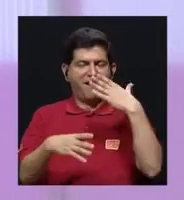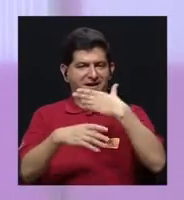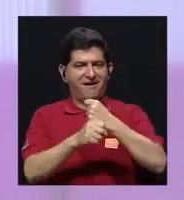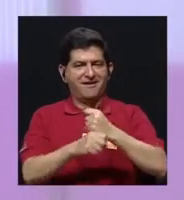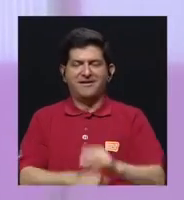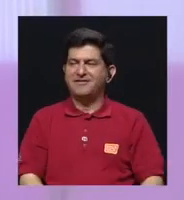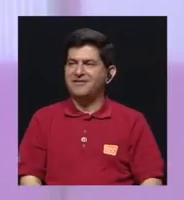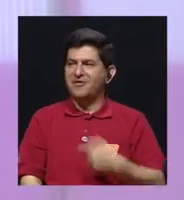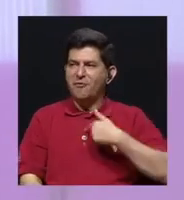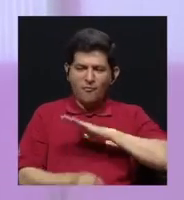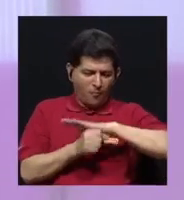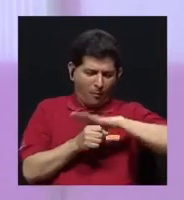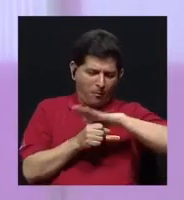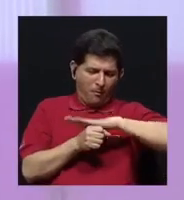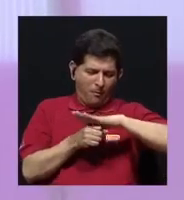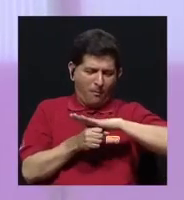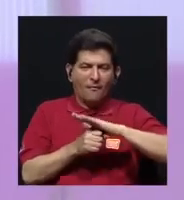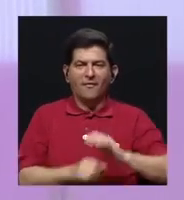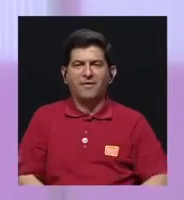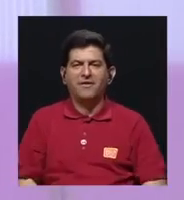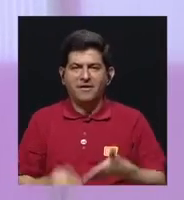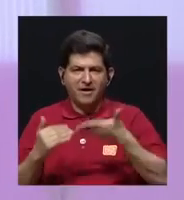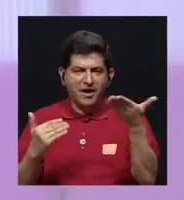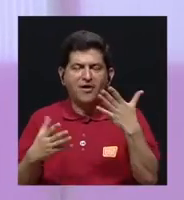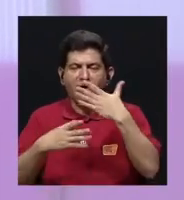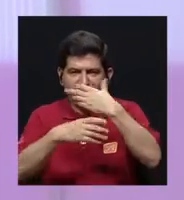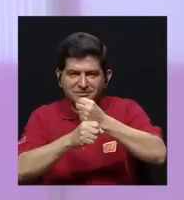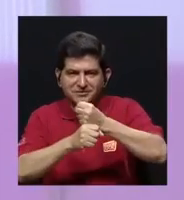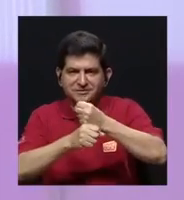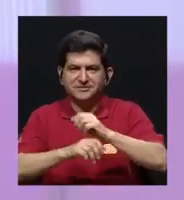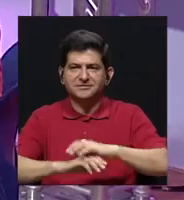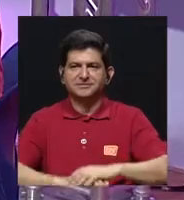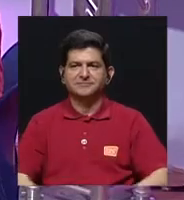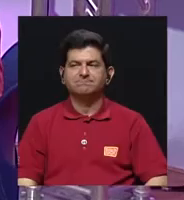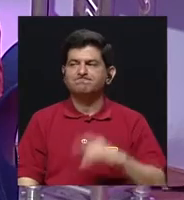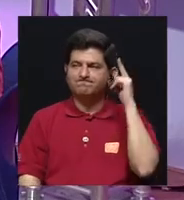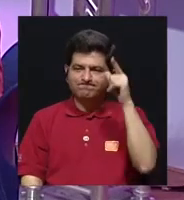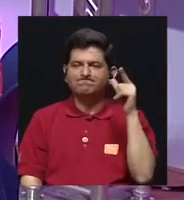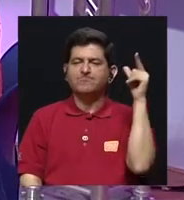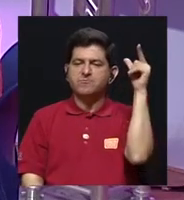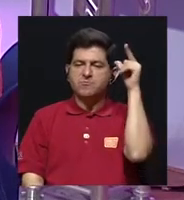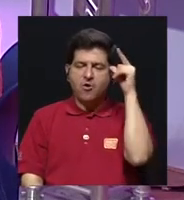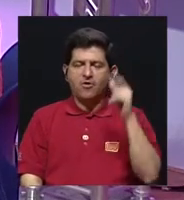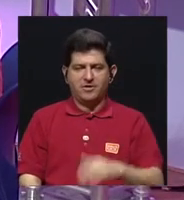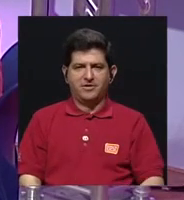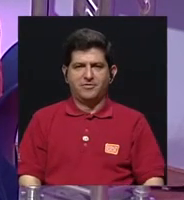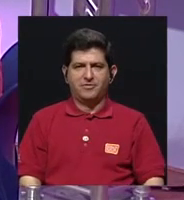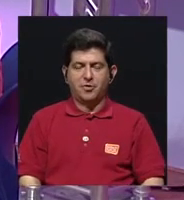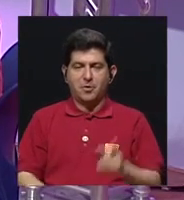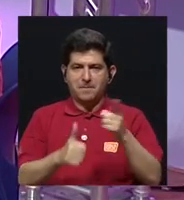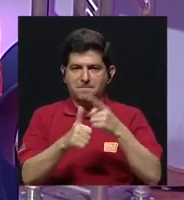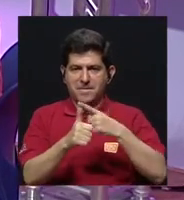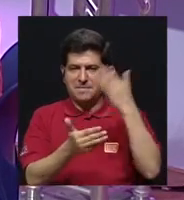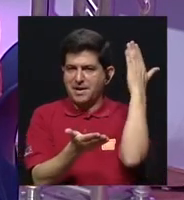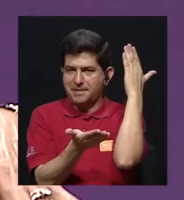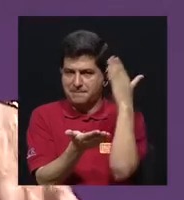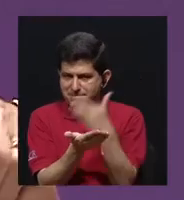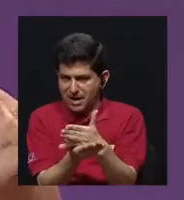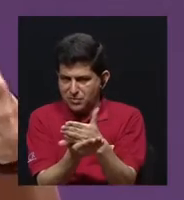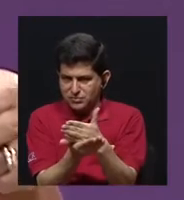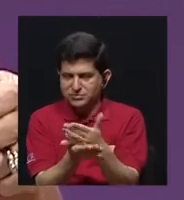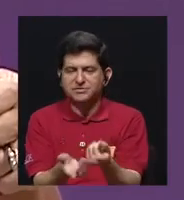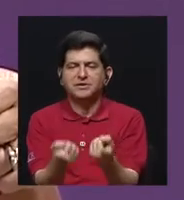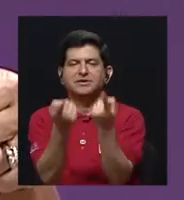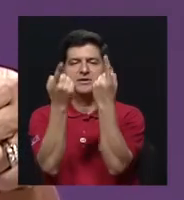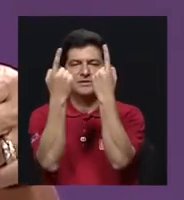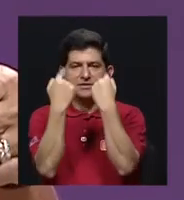sí. Ocupado en las cosas que está haciendo, ¿verdad? Por supuesto. Vamos a hacer el primer corte y